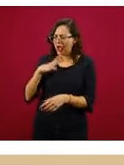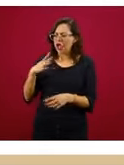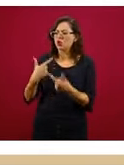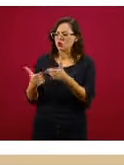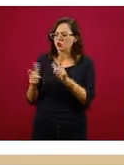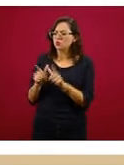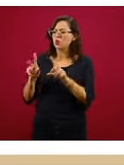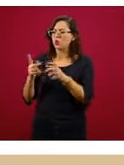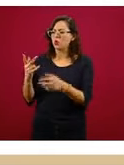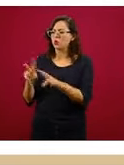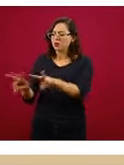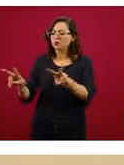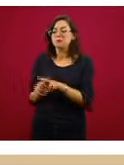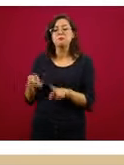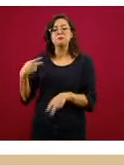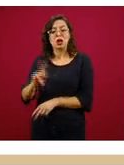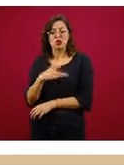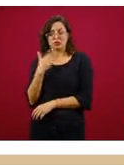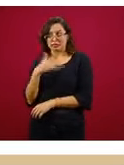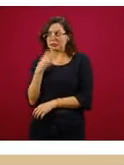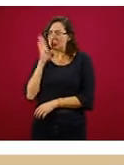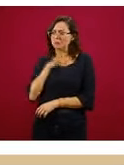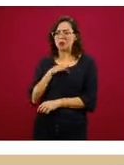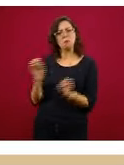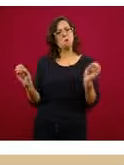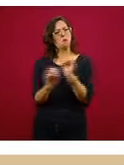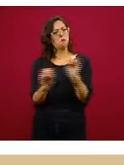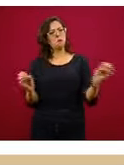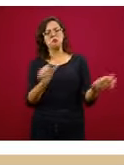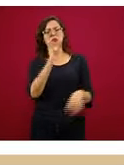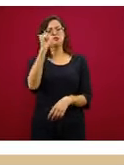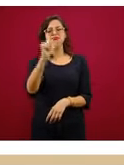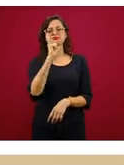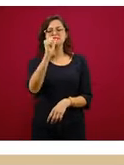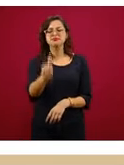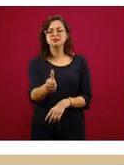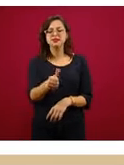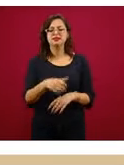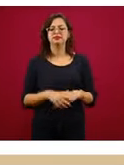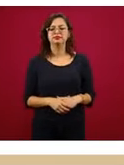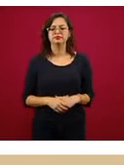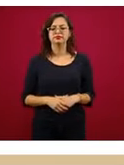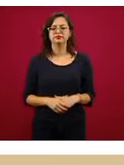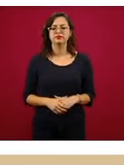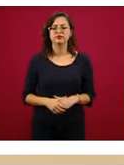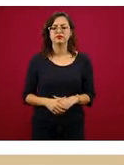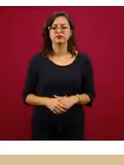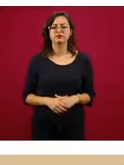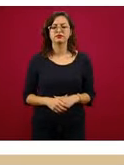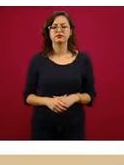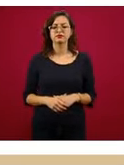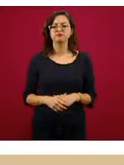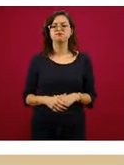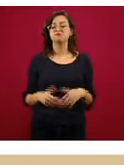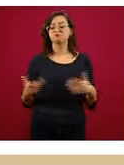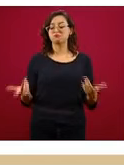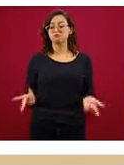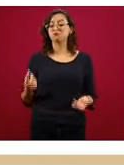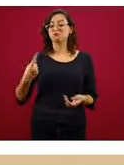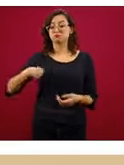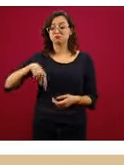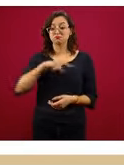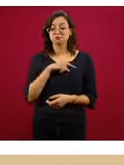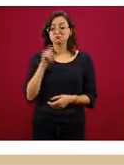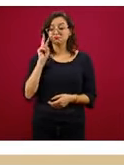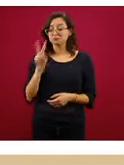COVID. Uno de los puntos importantes también de esta estrategia es que hemos identificado que muchos de los programas de atención